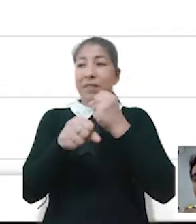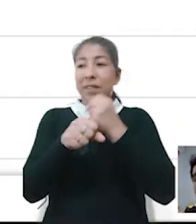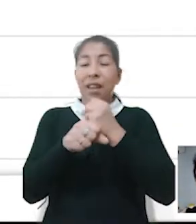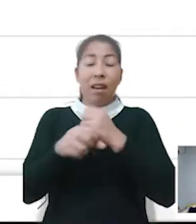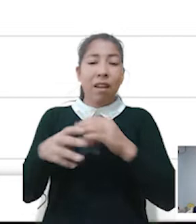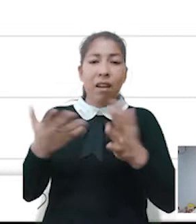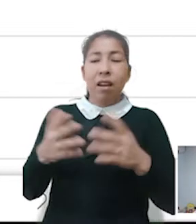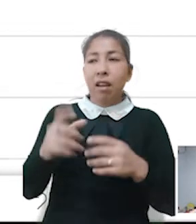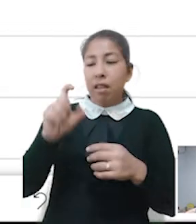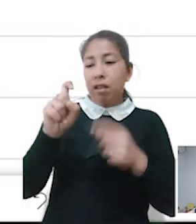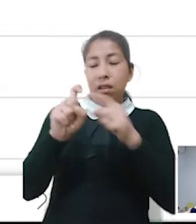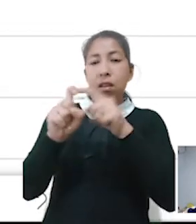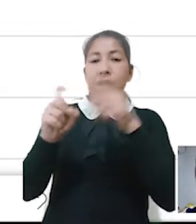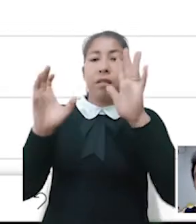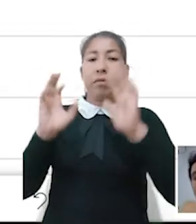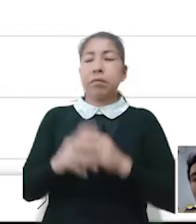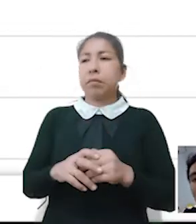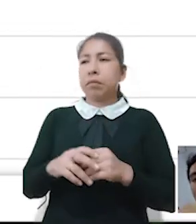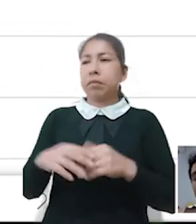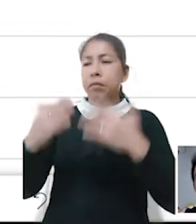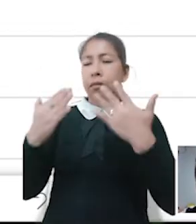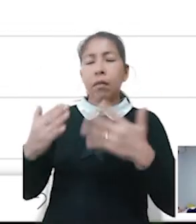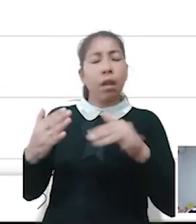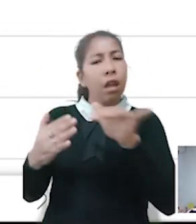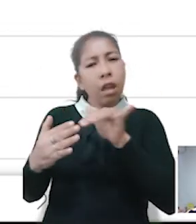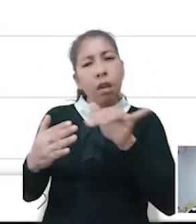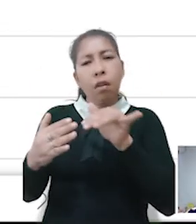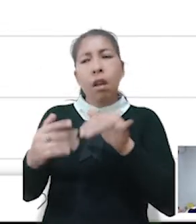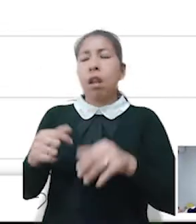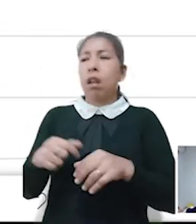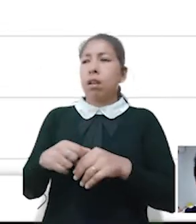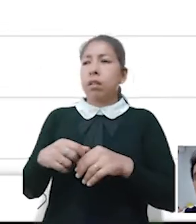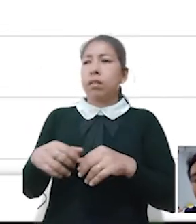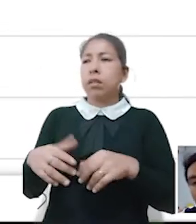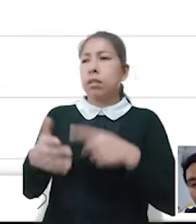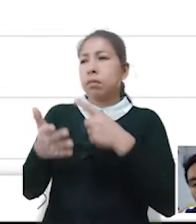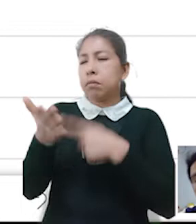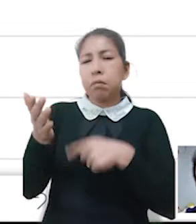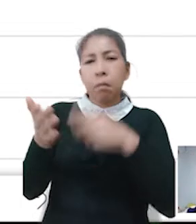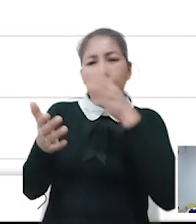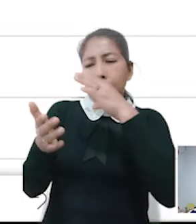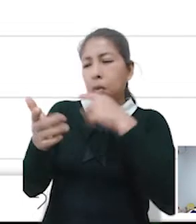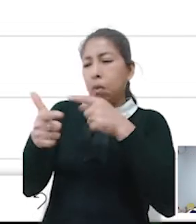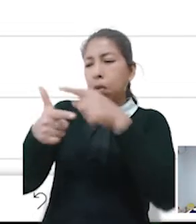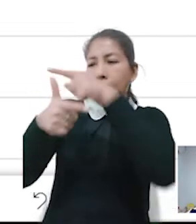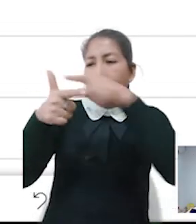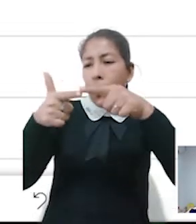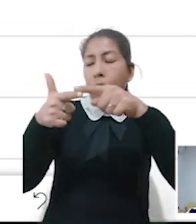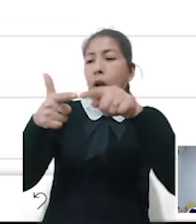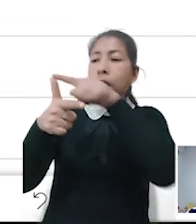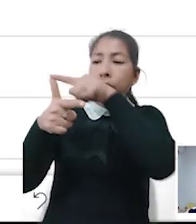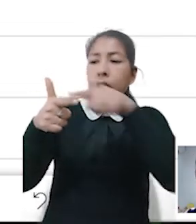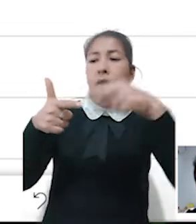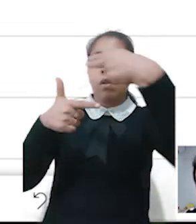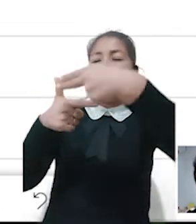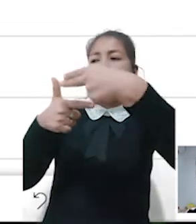cateto adyacente. La misma pregunta, ¿qué dato quiero? El cateto adyacente. ¿Qué dato tengo? La hipotenusa.